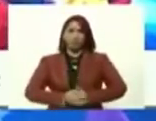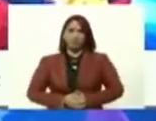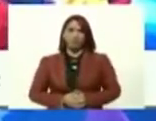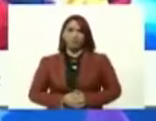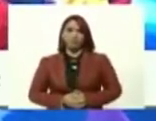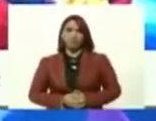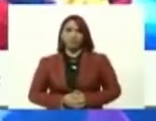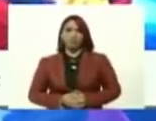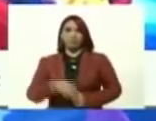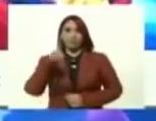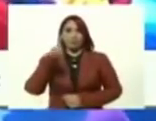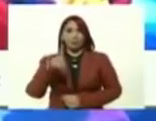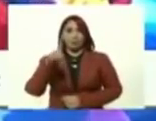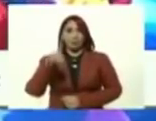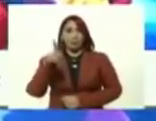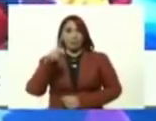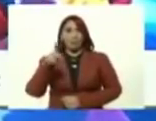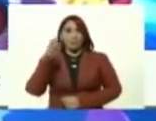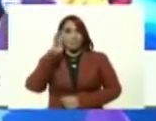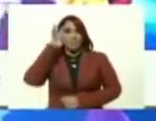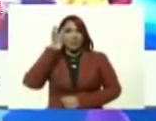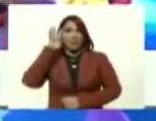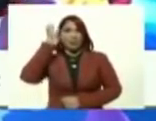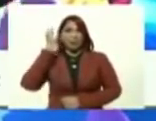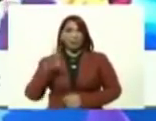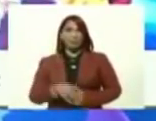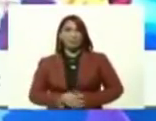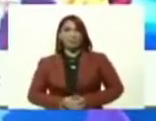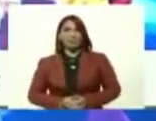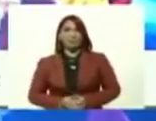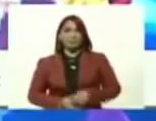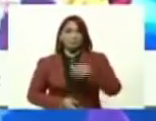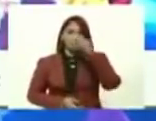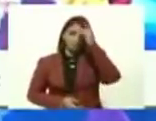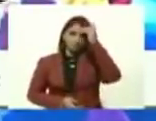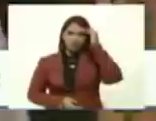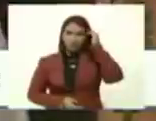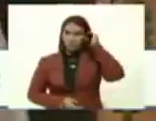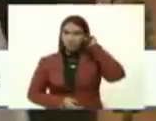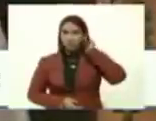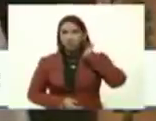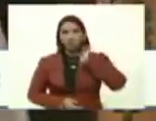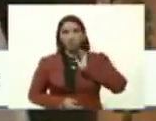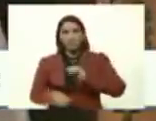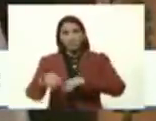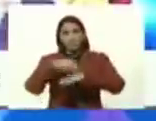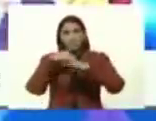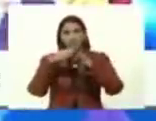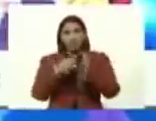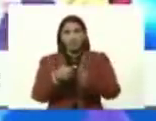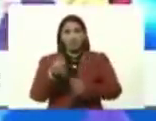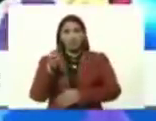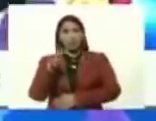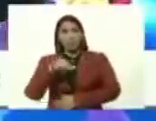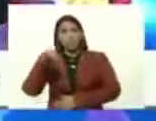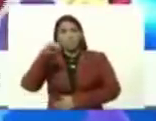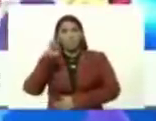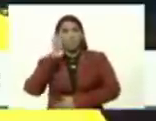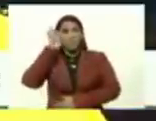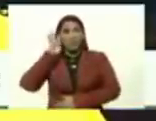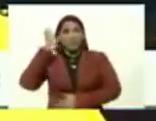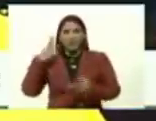Señor diputado Pedro Infante, querido Pedro. Señor ministro Mervin Maldonado, que acompañó